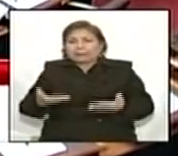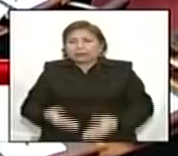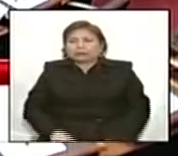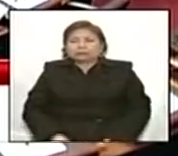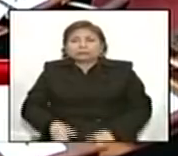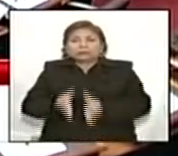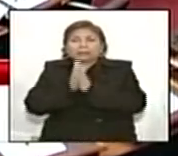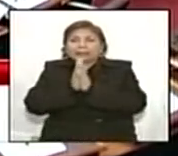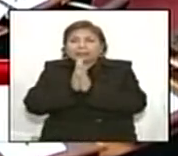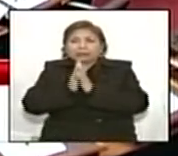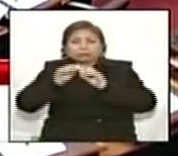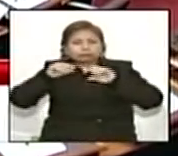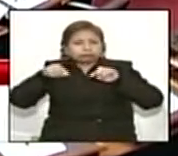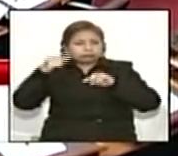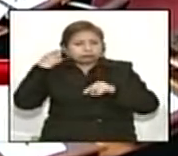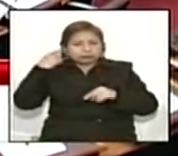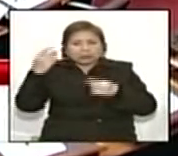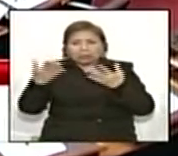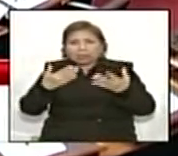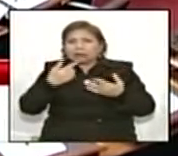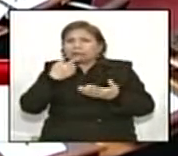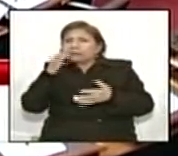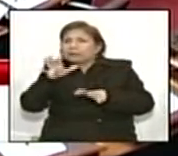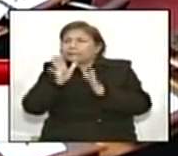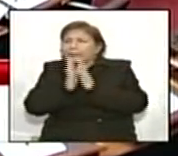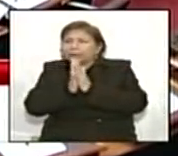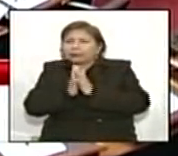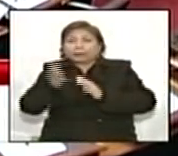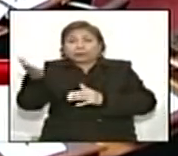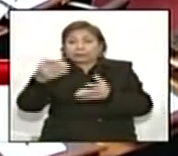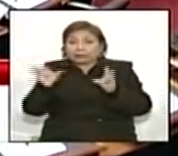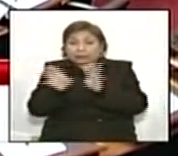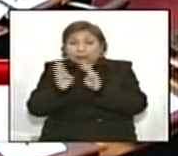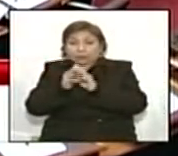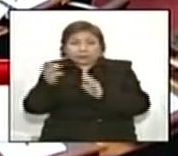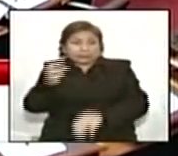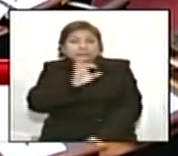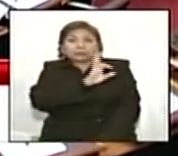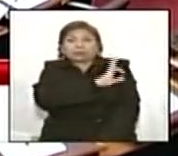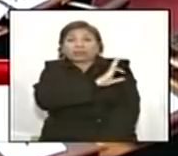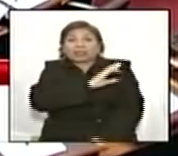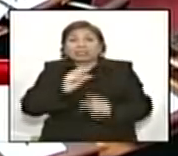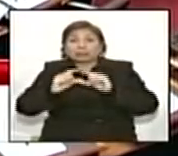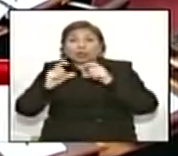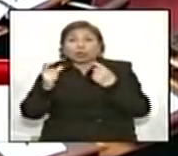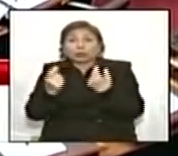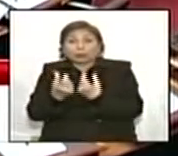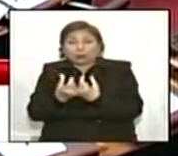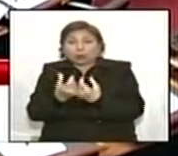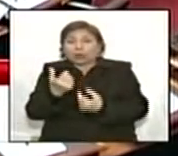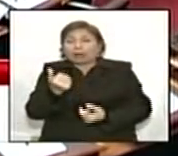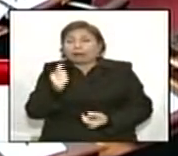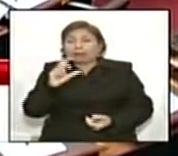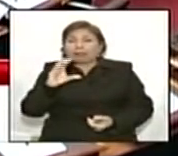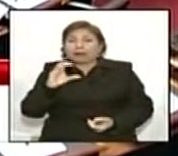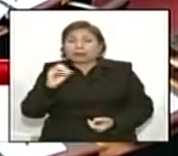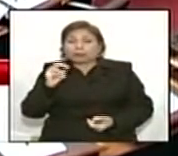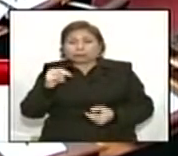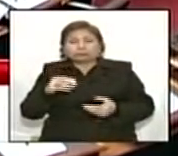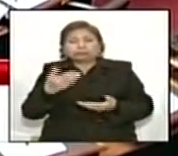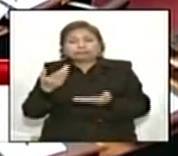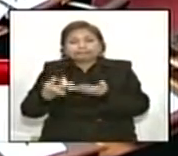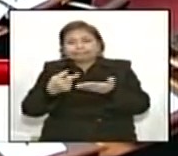cuestionable, revisable, pero no es pues un caso de la magnitud, ¿no es cierto?, de corrupción que hemos visto con otros mandatarios. Sin